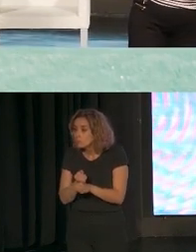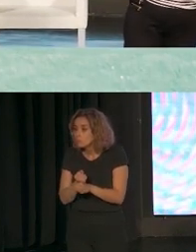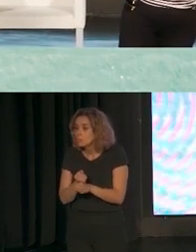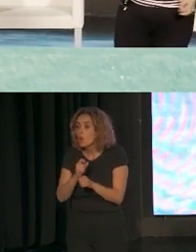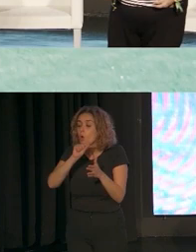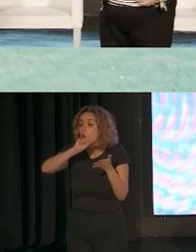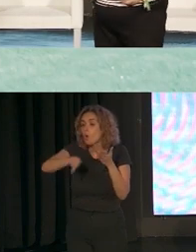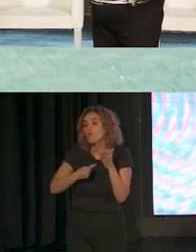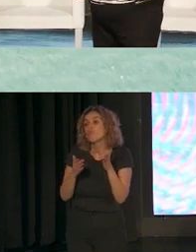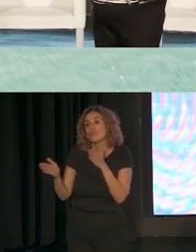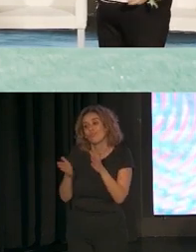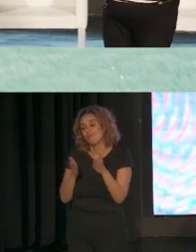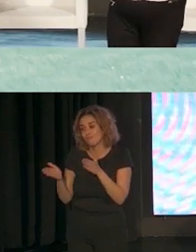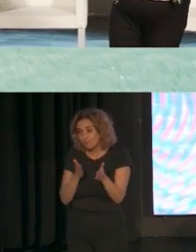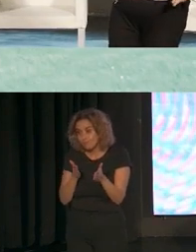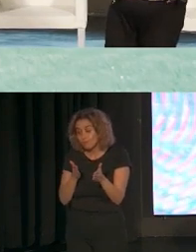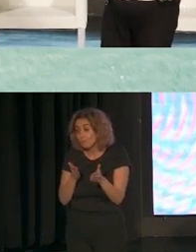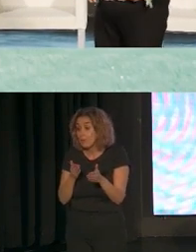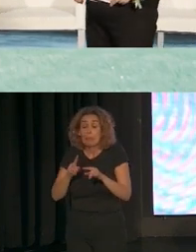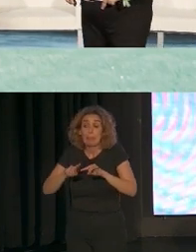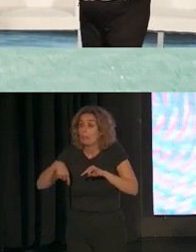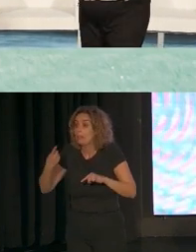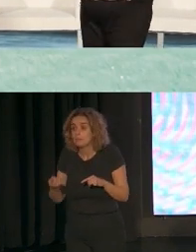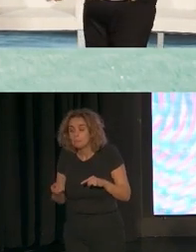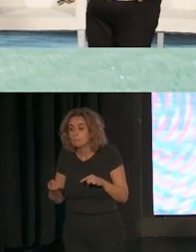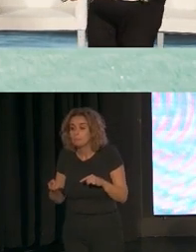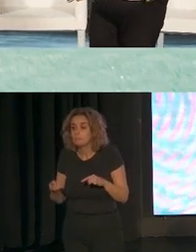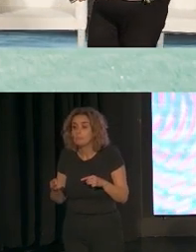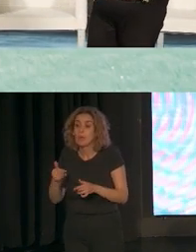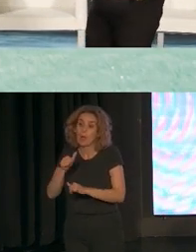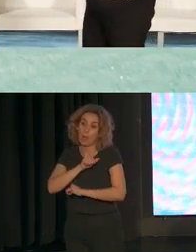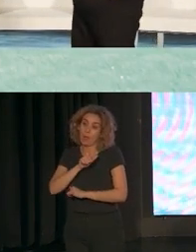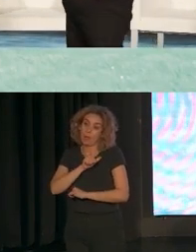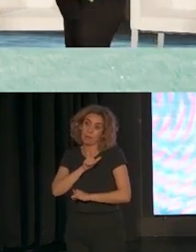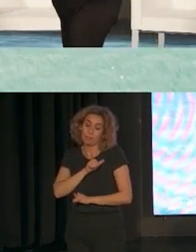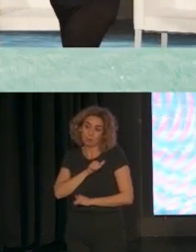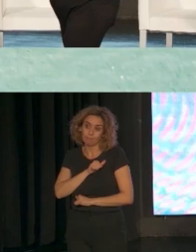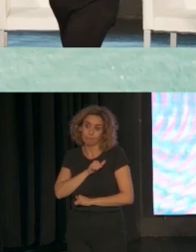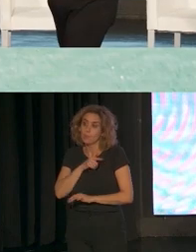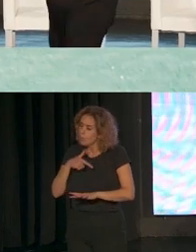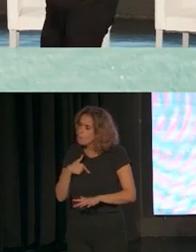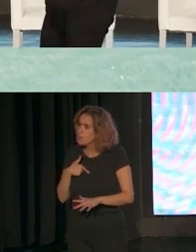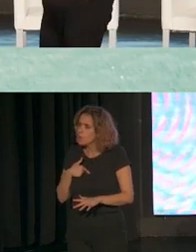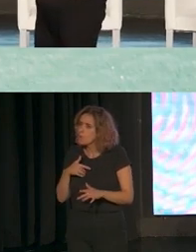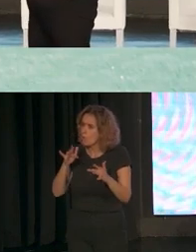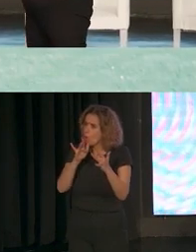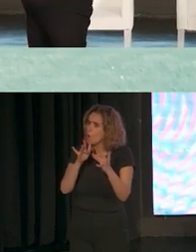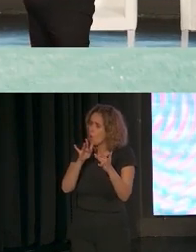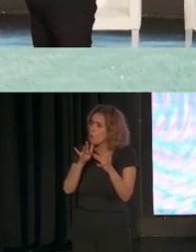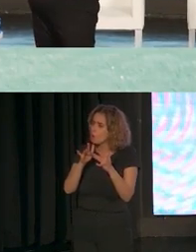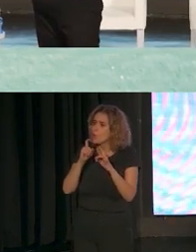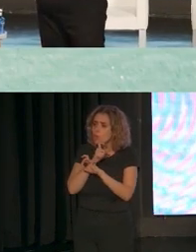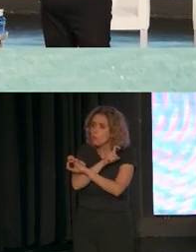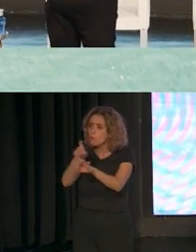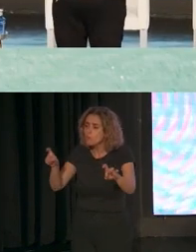un contrato temporal Así que poco tiempo Después fui al paro pero yo seguía en contacto con mi